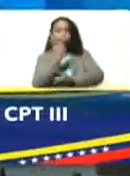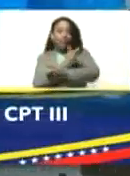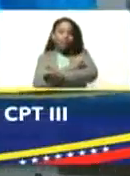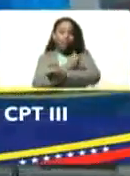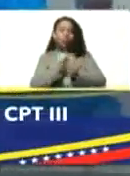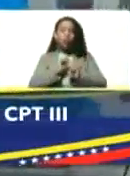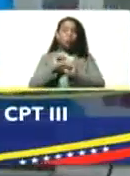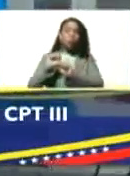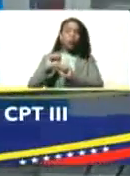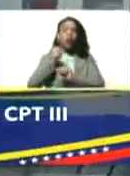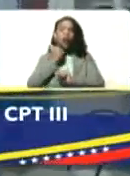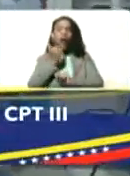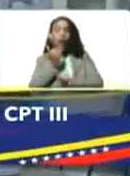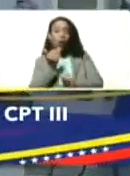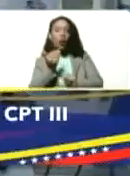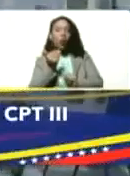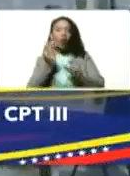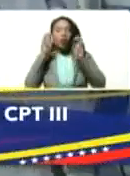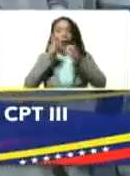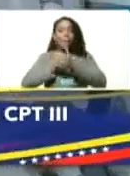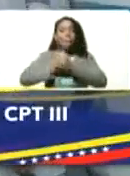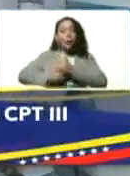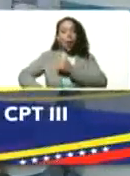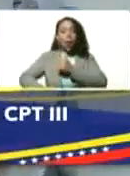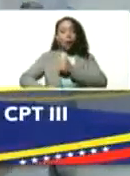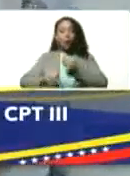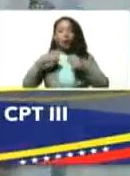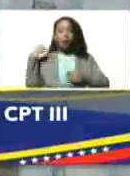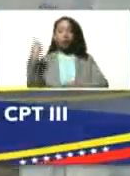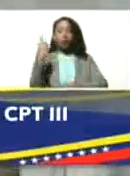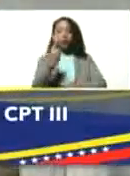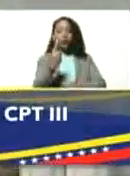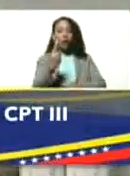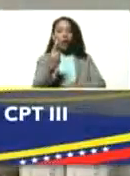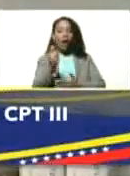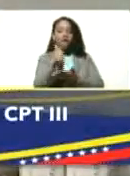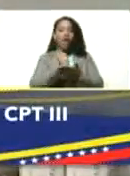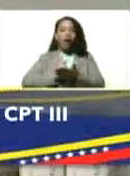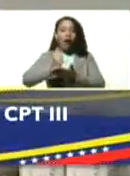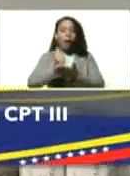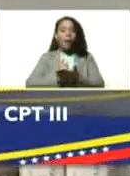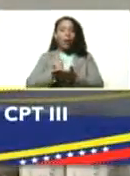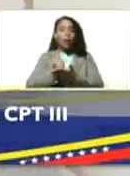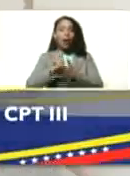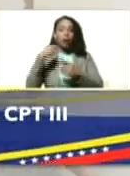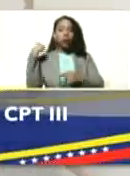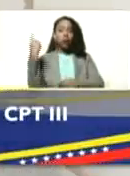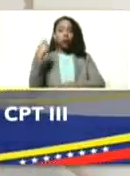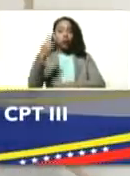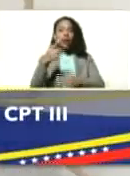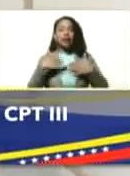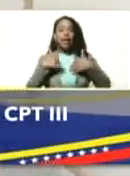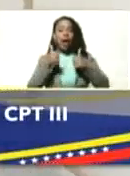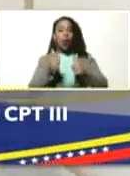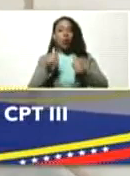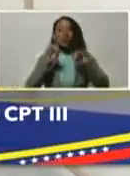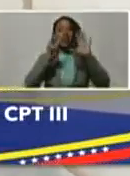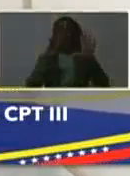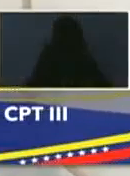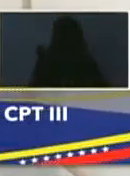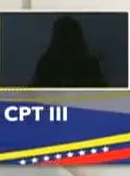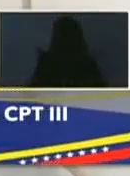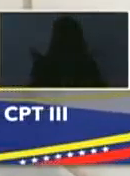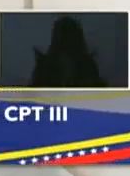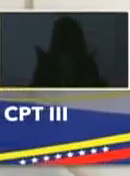de nebulización, área de parto, área de cura, área de farmacia, área sanitaria, 7 servicios que se